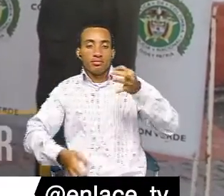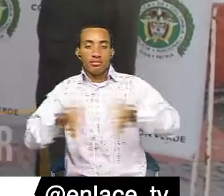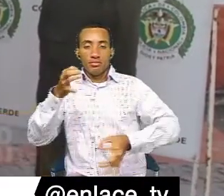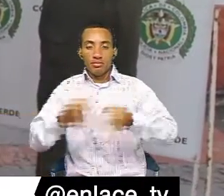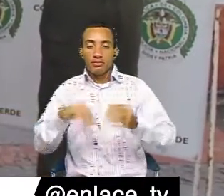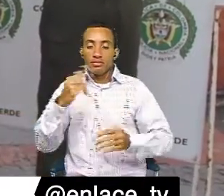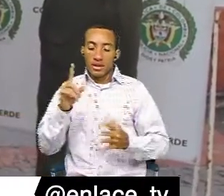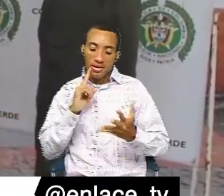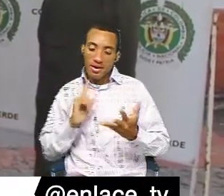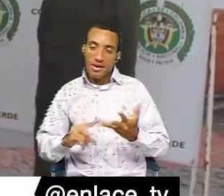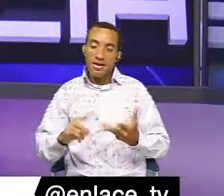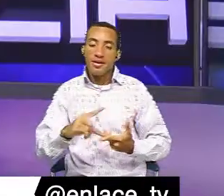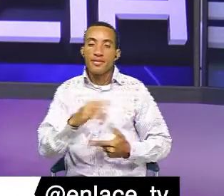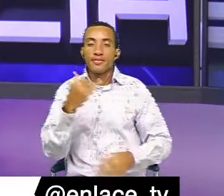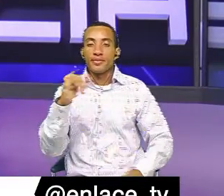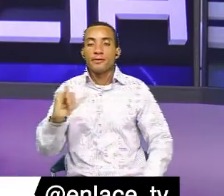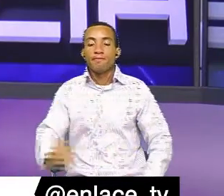les imputa.